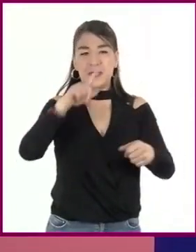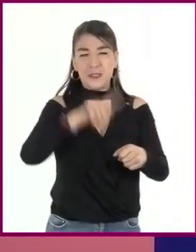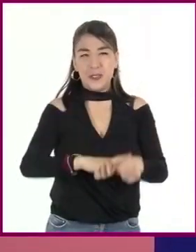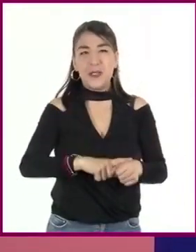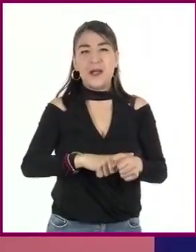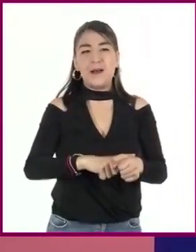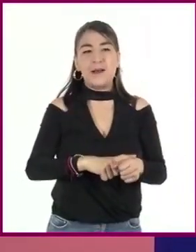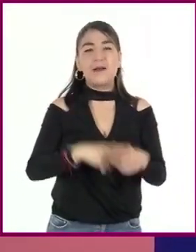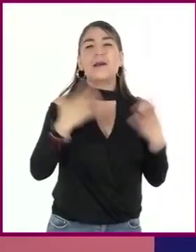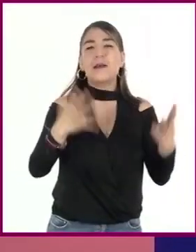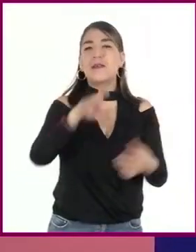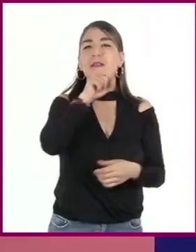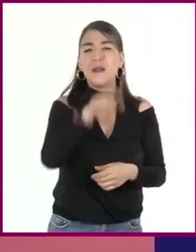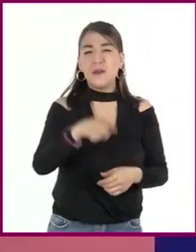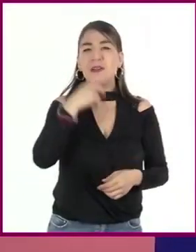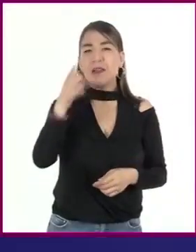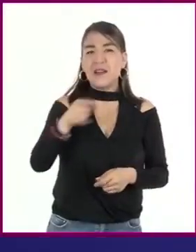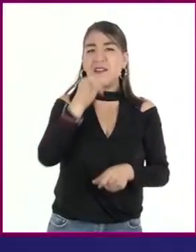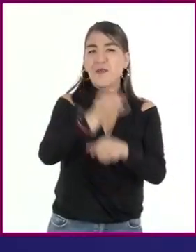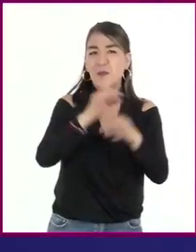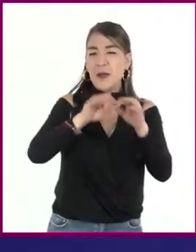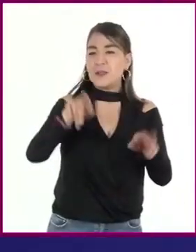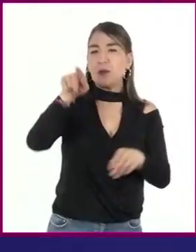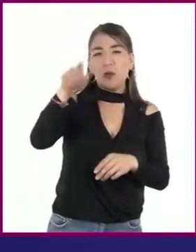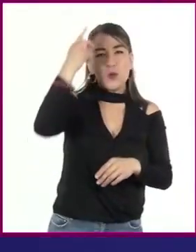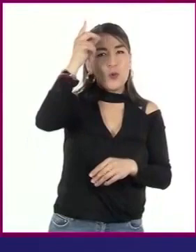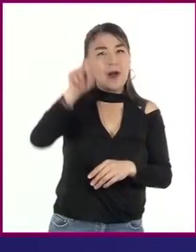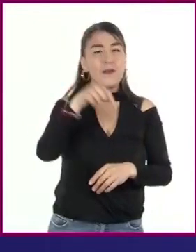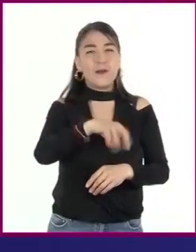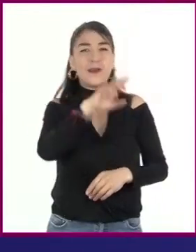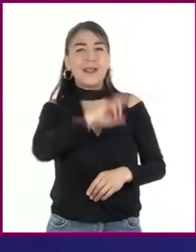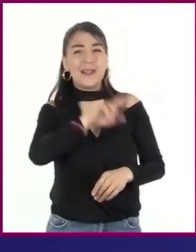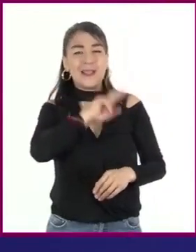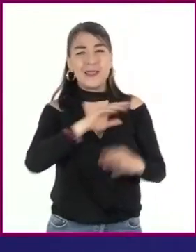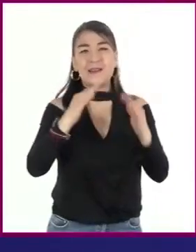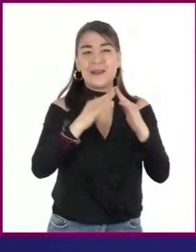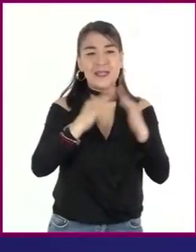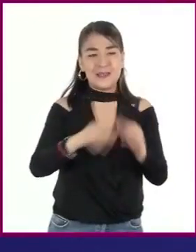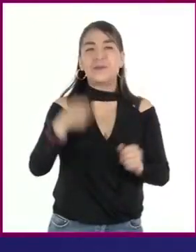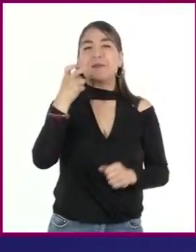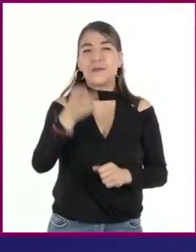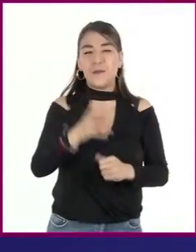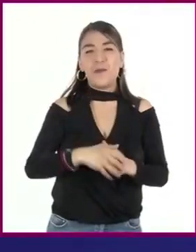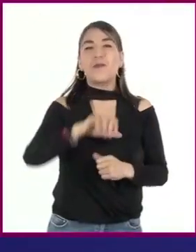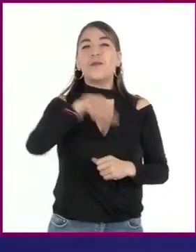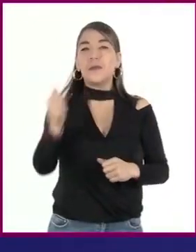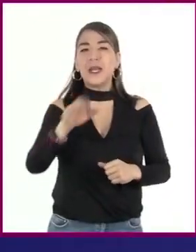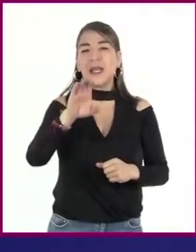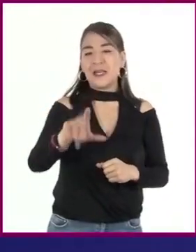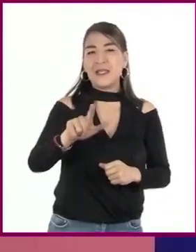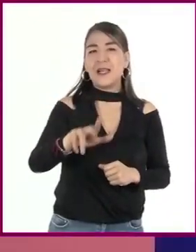también datos del arrendatario. Muy bien. Y a continuación están las cláusulas,